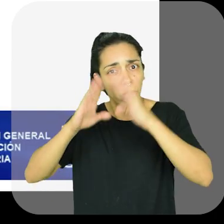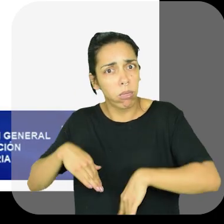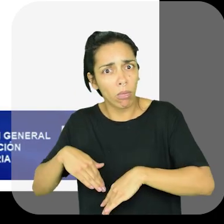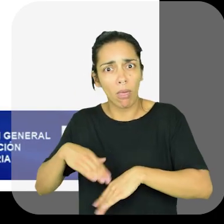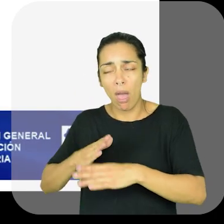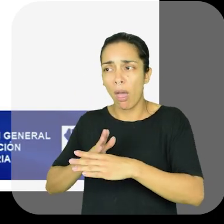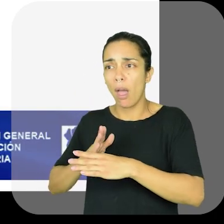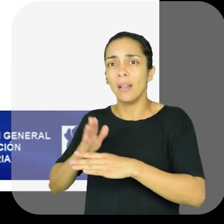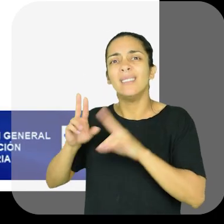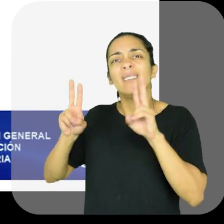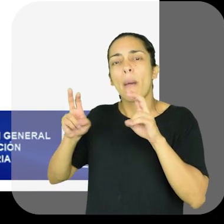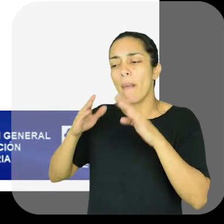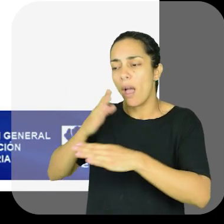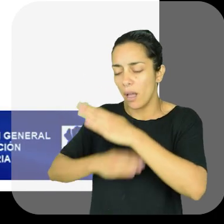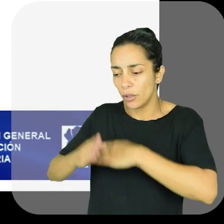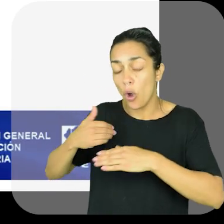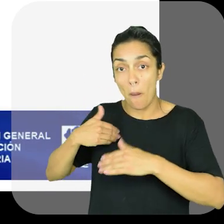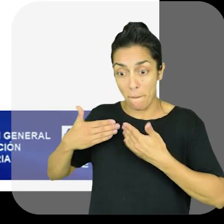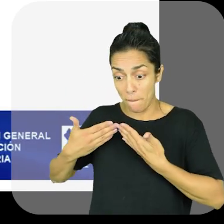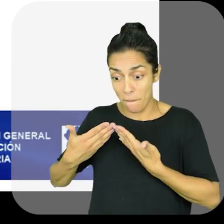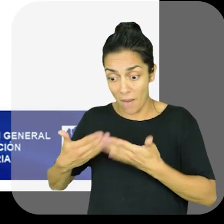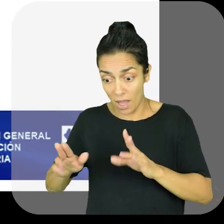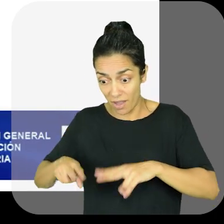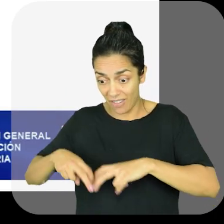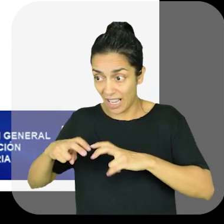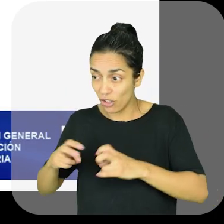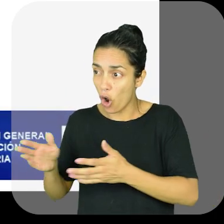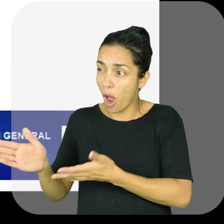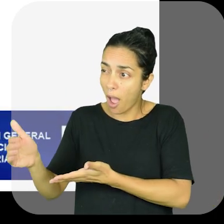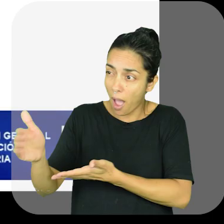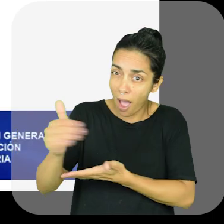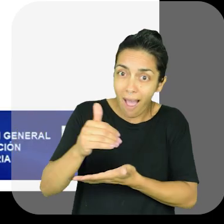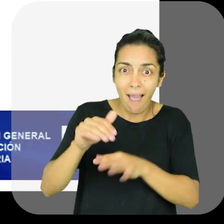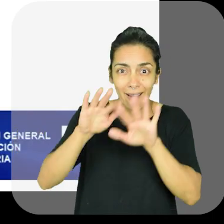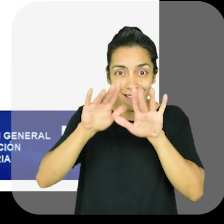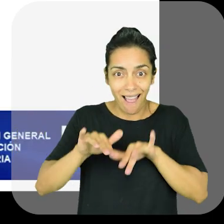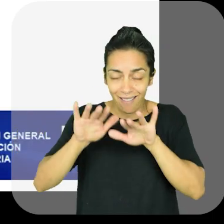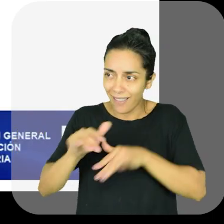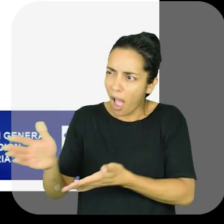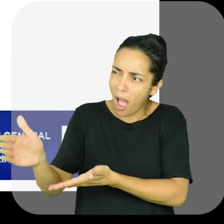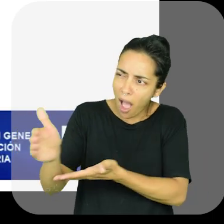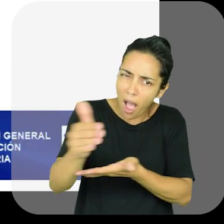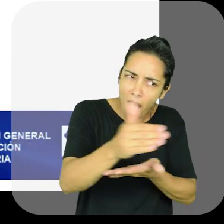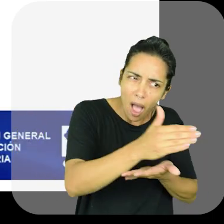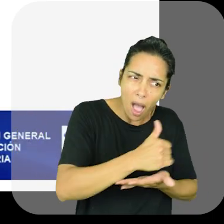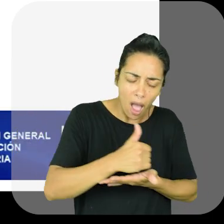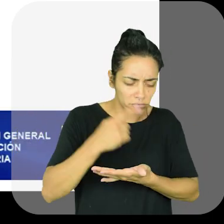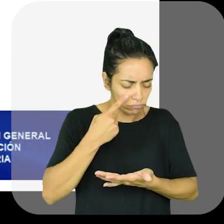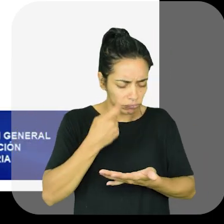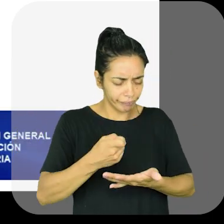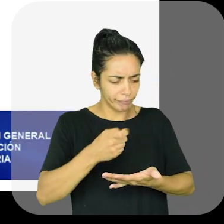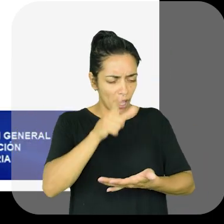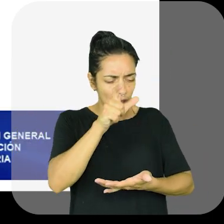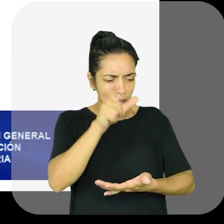Y cuando empecé la investigación a recoger estos relatos, estas cartas, empecé a identificar que solo la forma como los